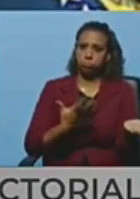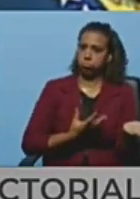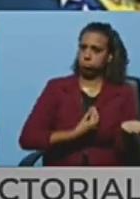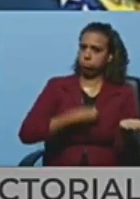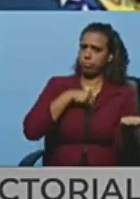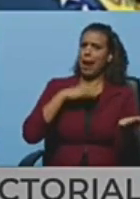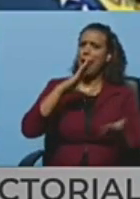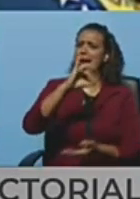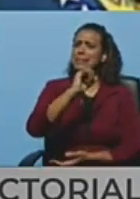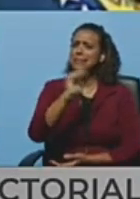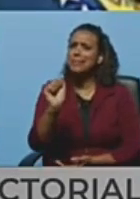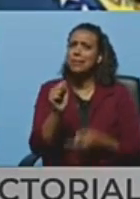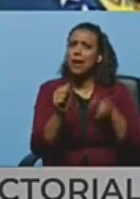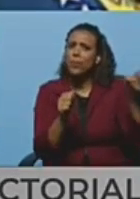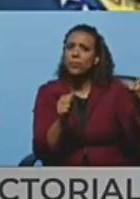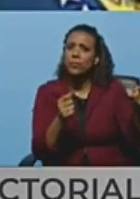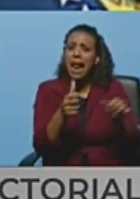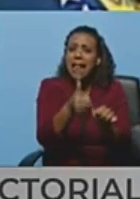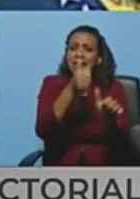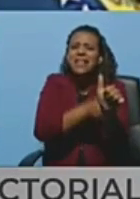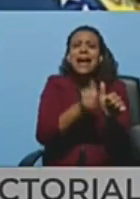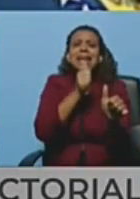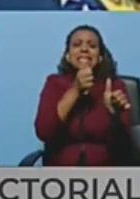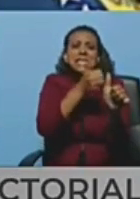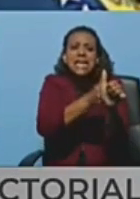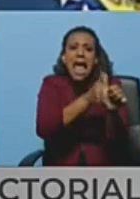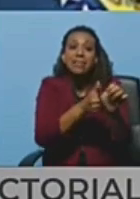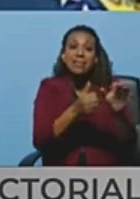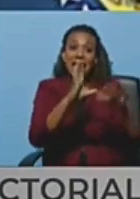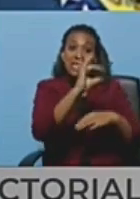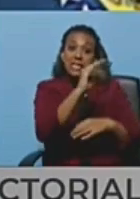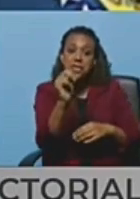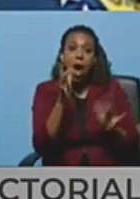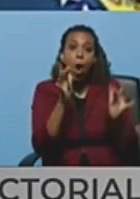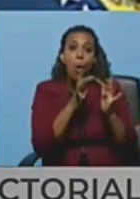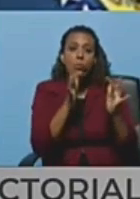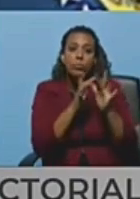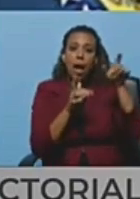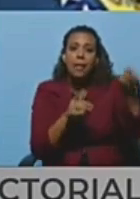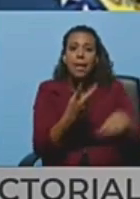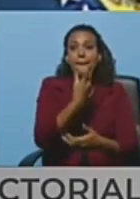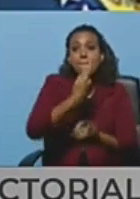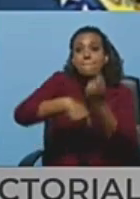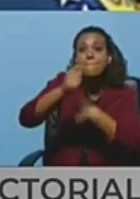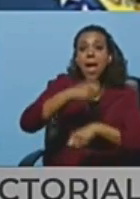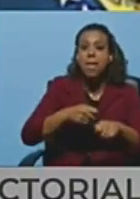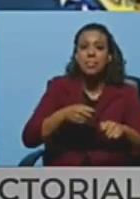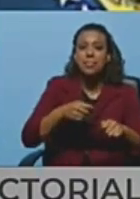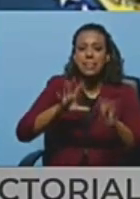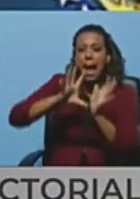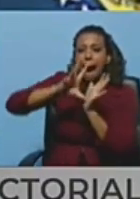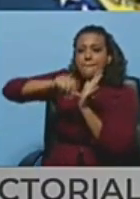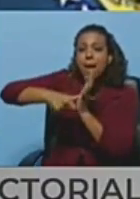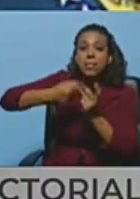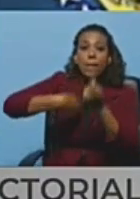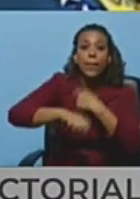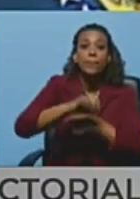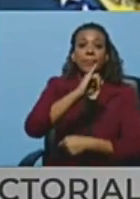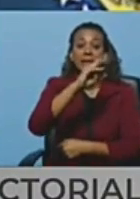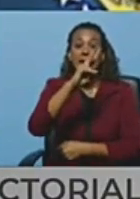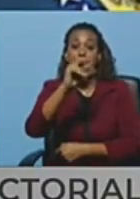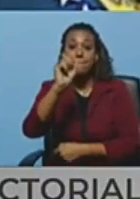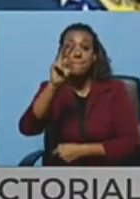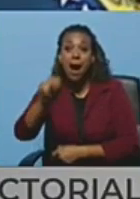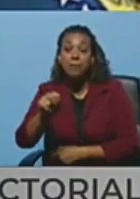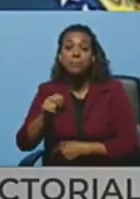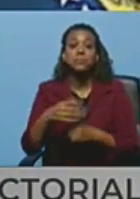La CIA, detrás de todas estas operaciones de contacto, de venta de armas, de tráfico de armas, está el señor Iván